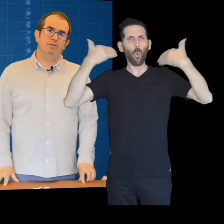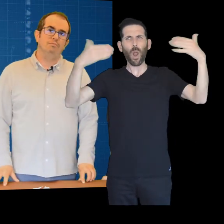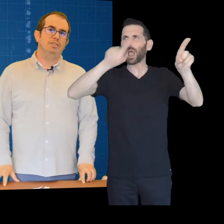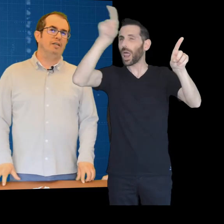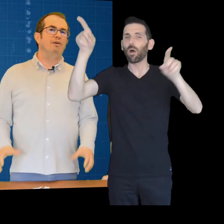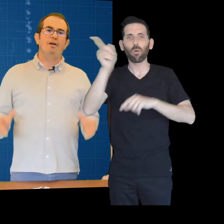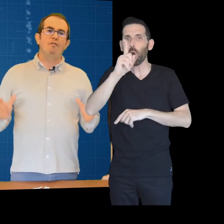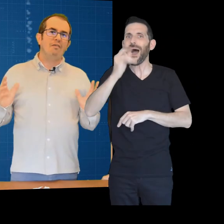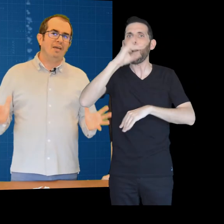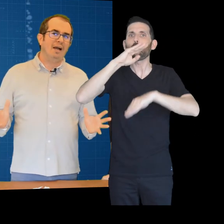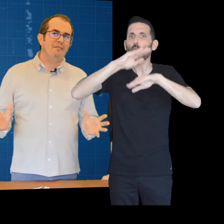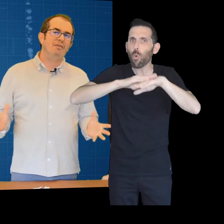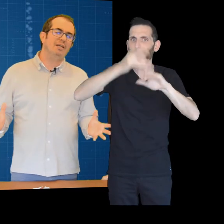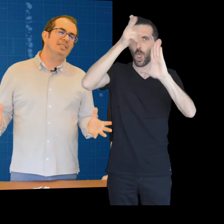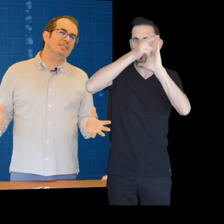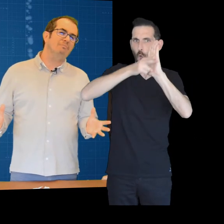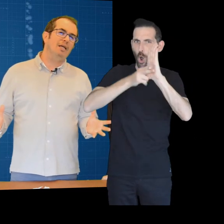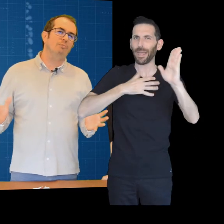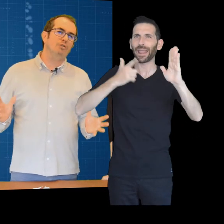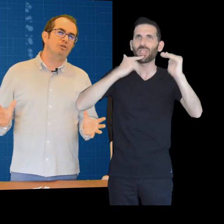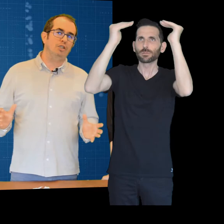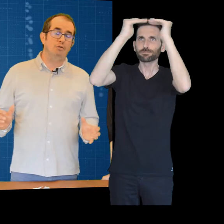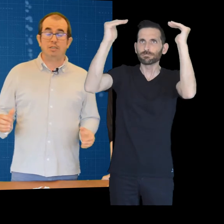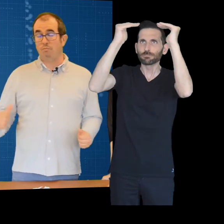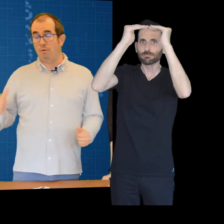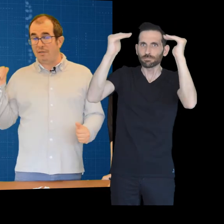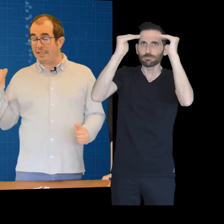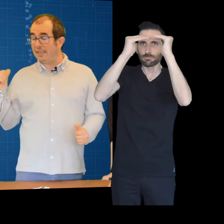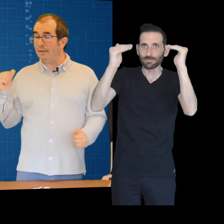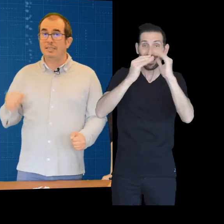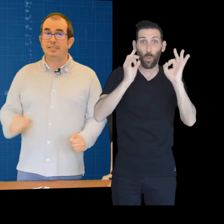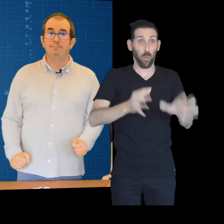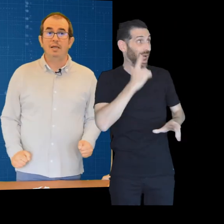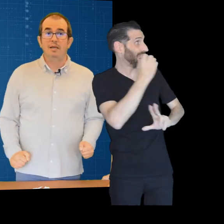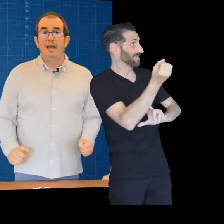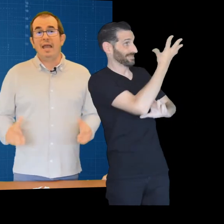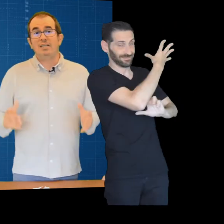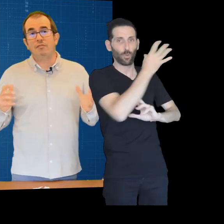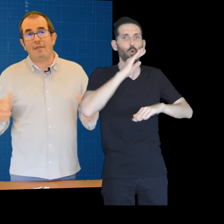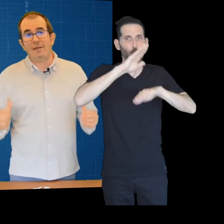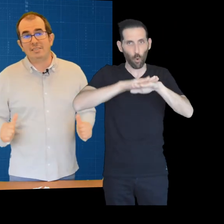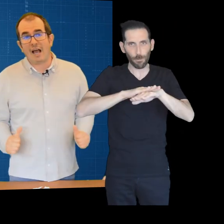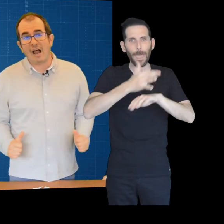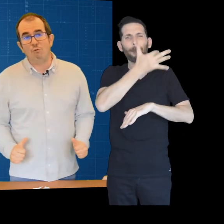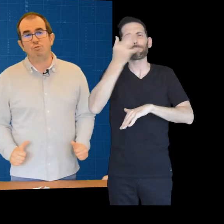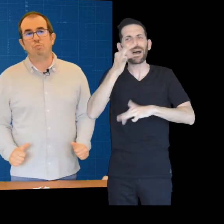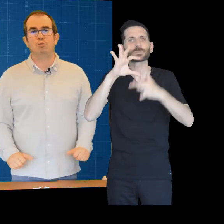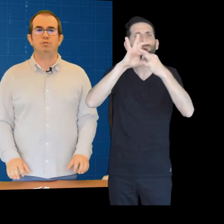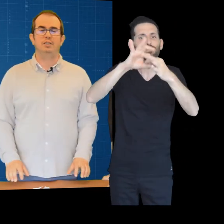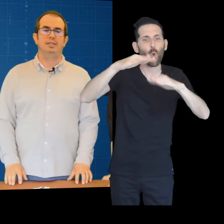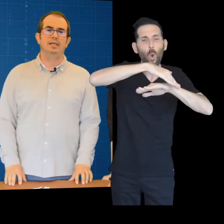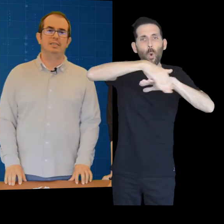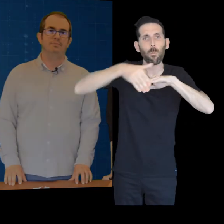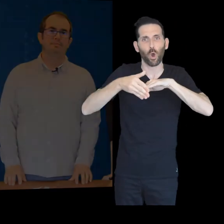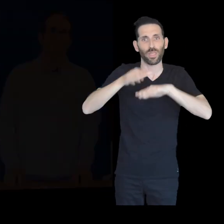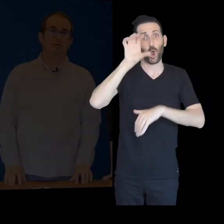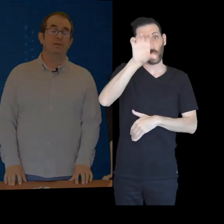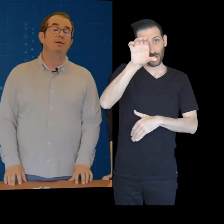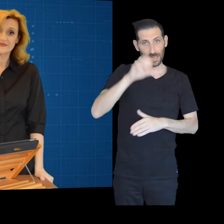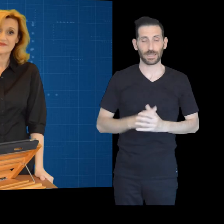aleatorio, non, senón que o facían en franxas máis ou menos continuas, como vedes aquí na imaxe, e asociadas a algúns bordos